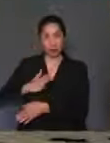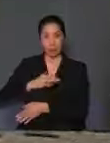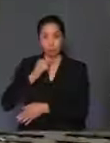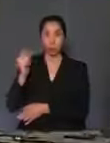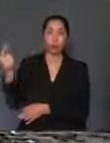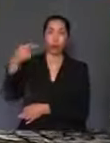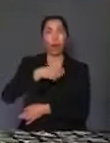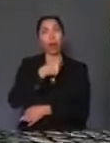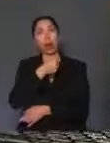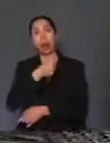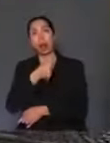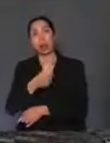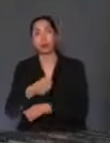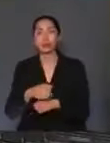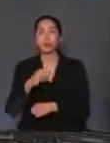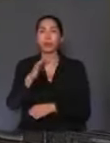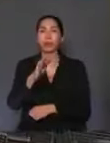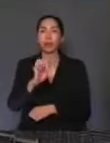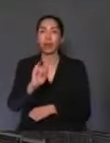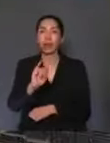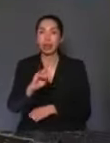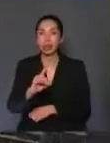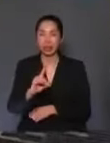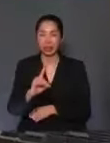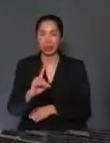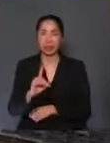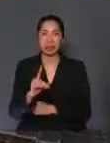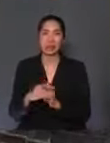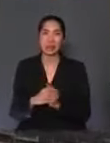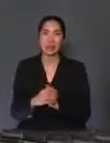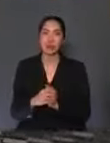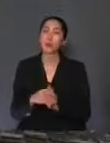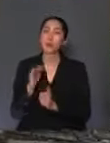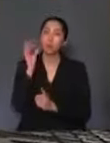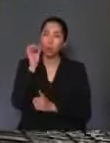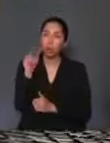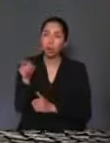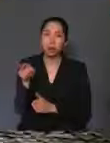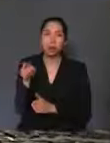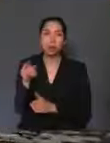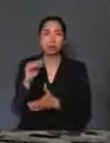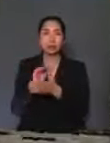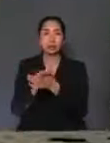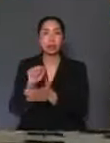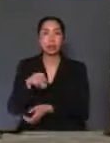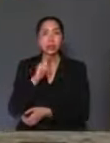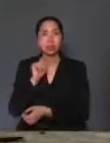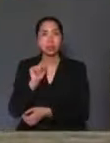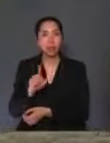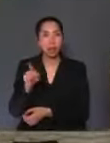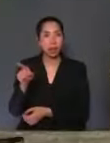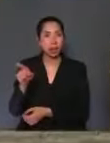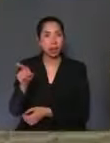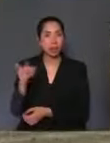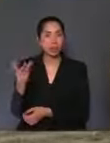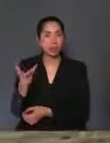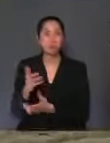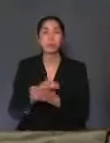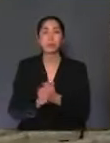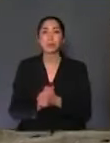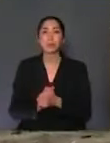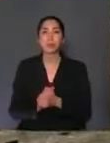Tampoco tenía idea. Sí, ¿Y tiene... Oye, la Chantal, qué manera... Es que la Chantal es otra cosa. Pero lo que les puedo decir